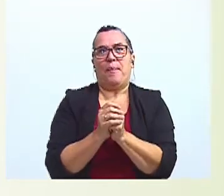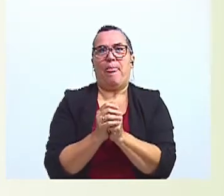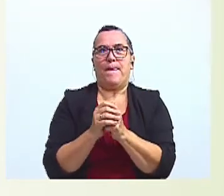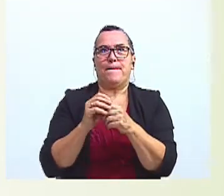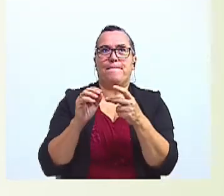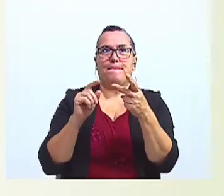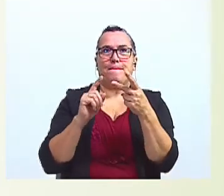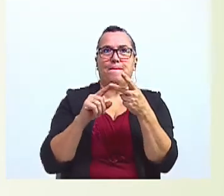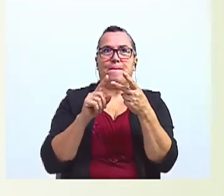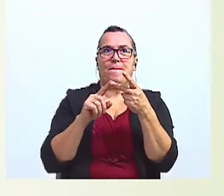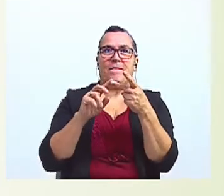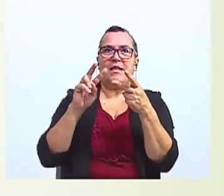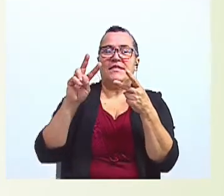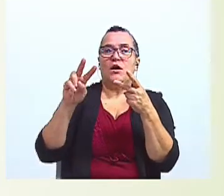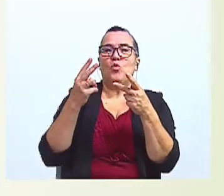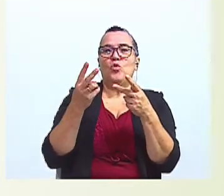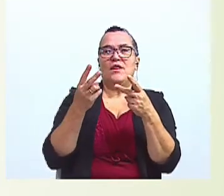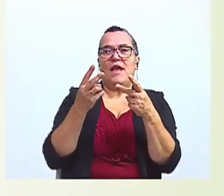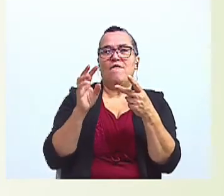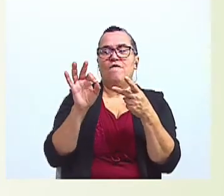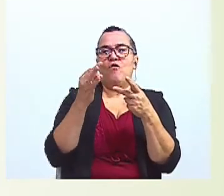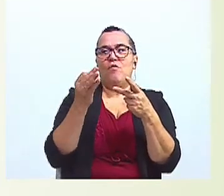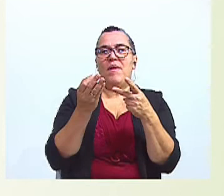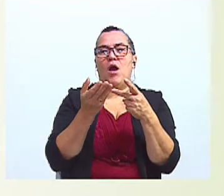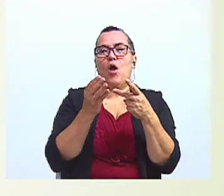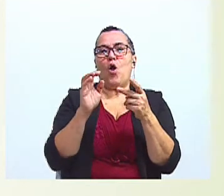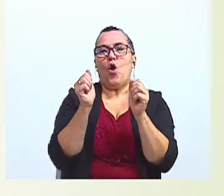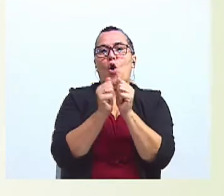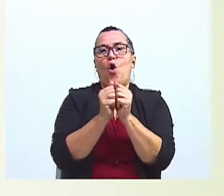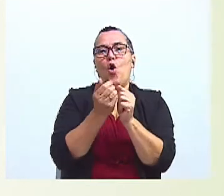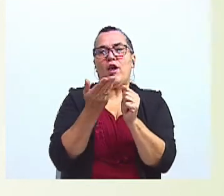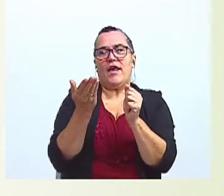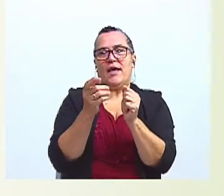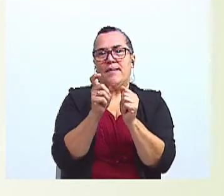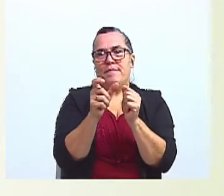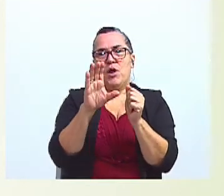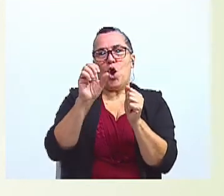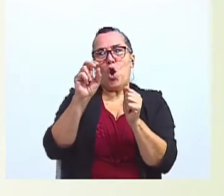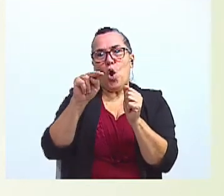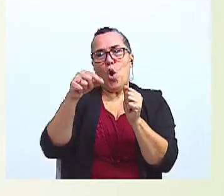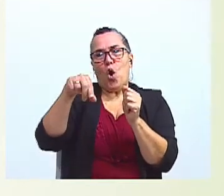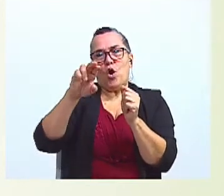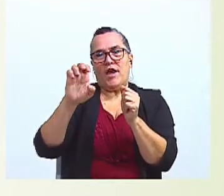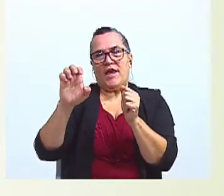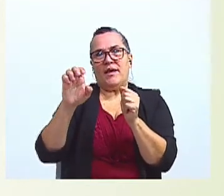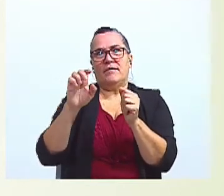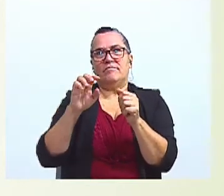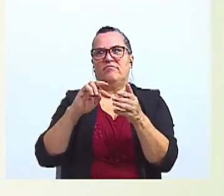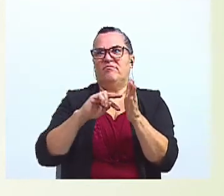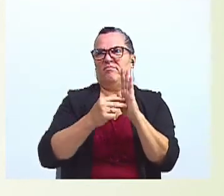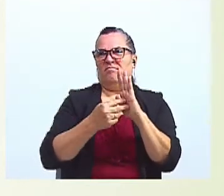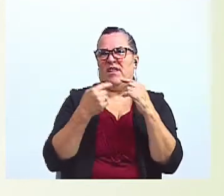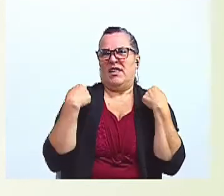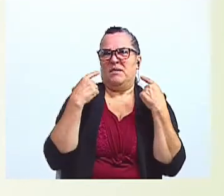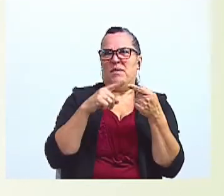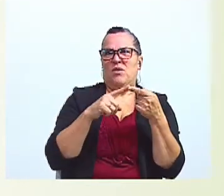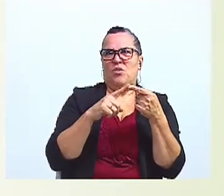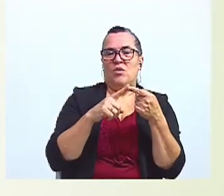La segunda forma, con que, equivale a las frases de manera que o así